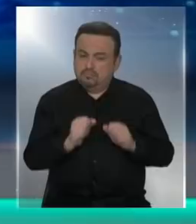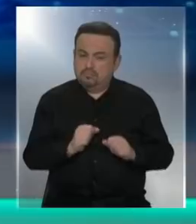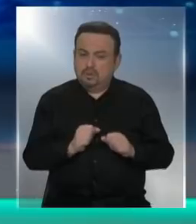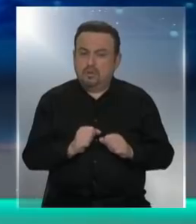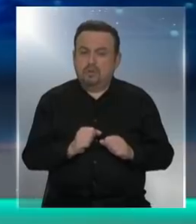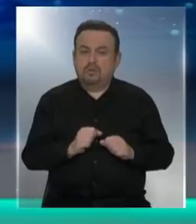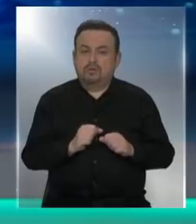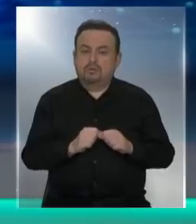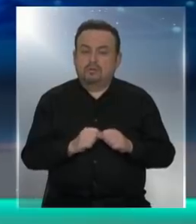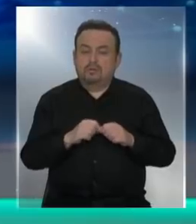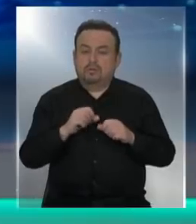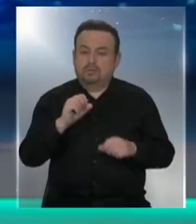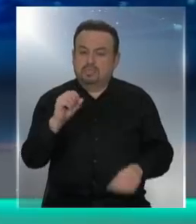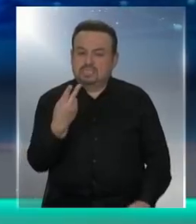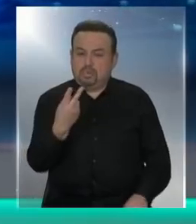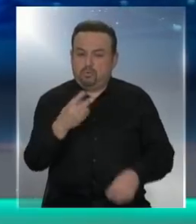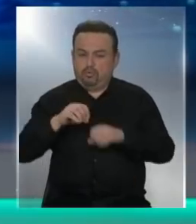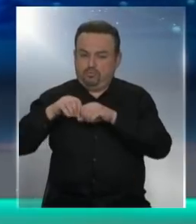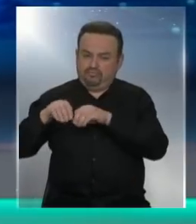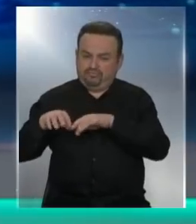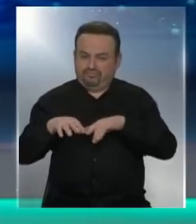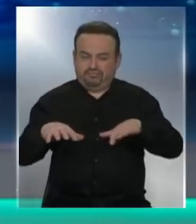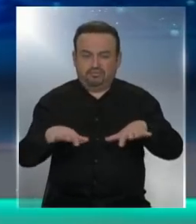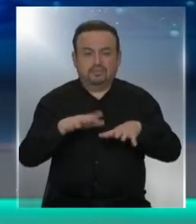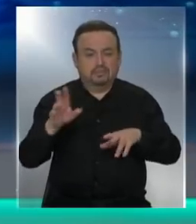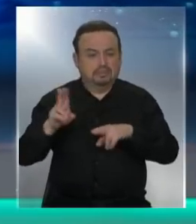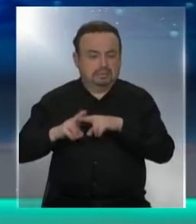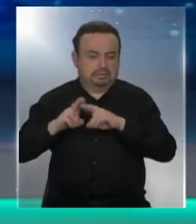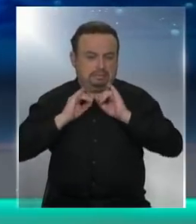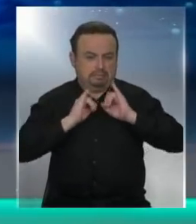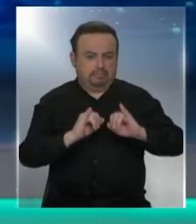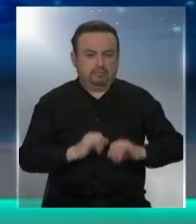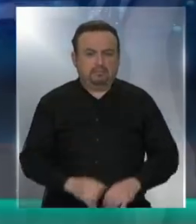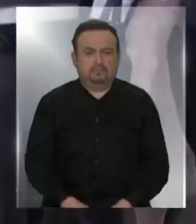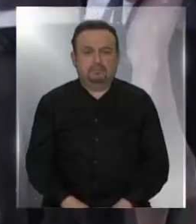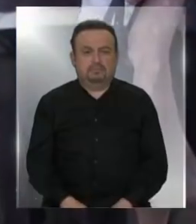realidad de una grave segunda ola del virus. Soledad Agüero con la nota.